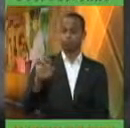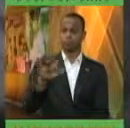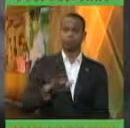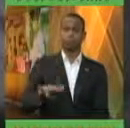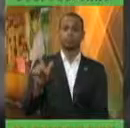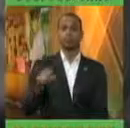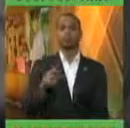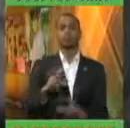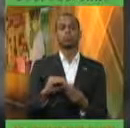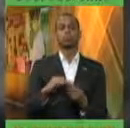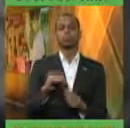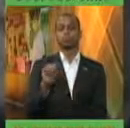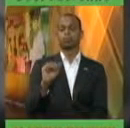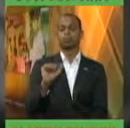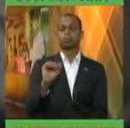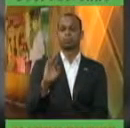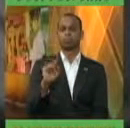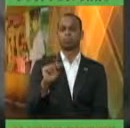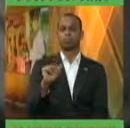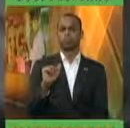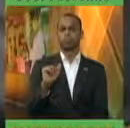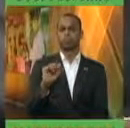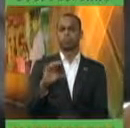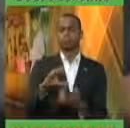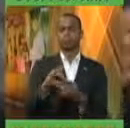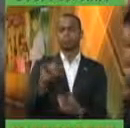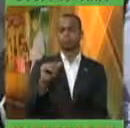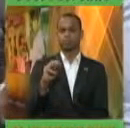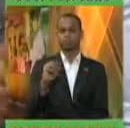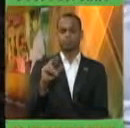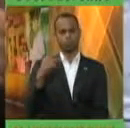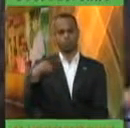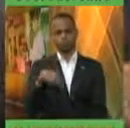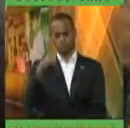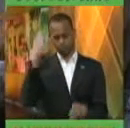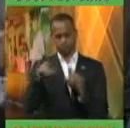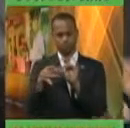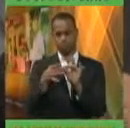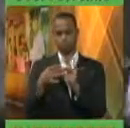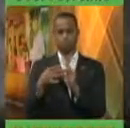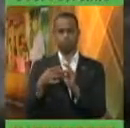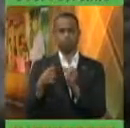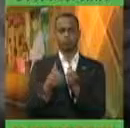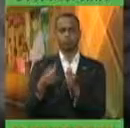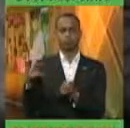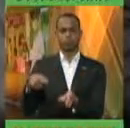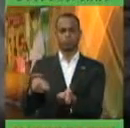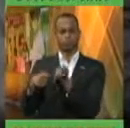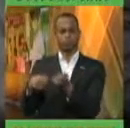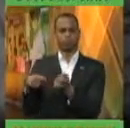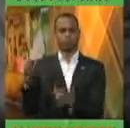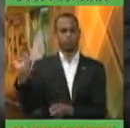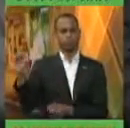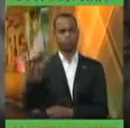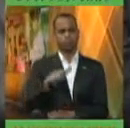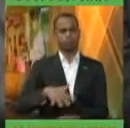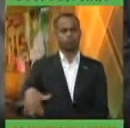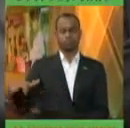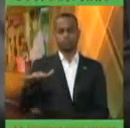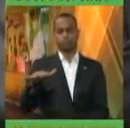decir que en sabana de la mar nosotros firmamos un convenio con todas las alcaldesa municipalista